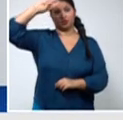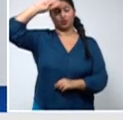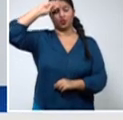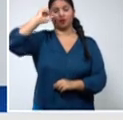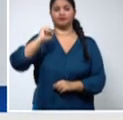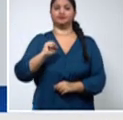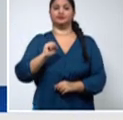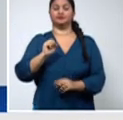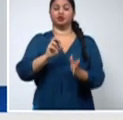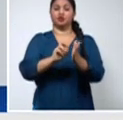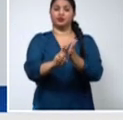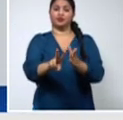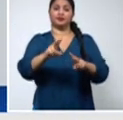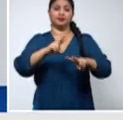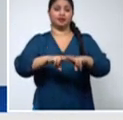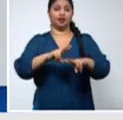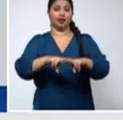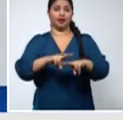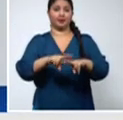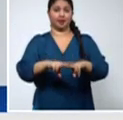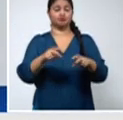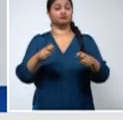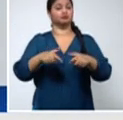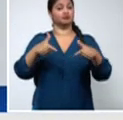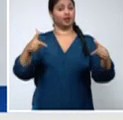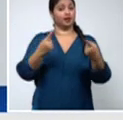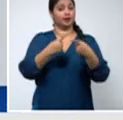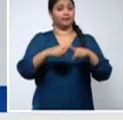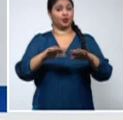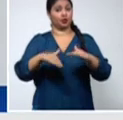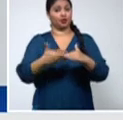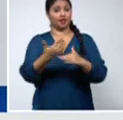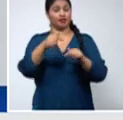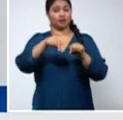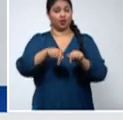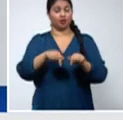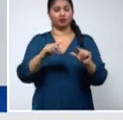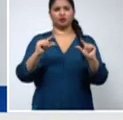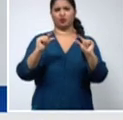mayor número, aunque como vamos a ver, inferior al día de ayer,